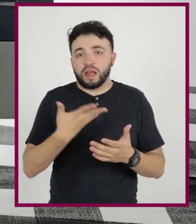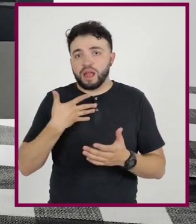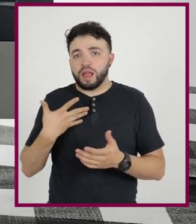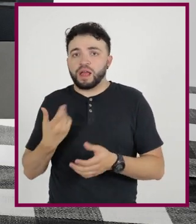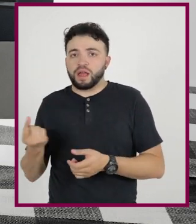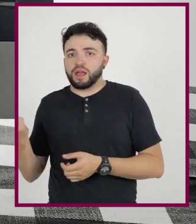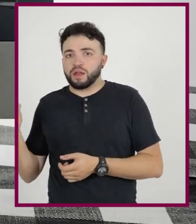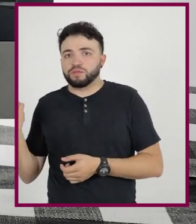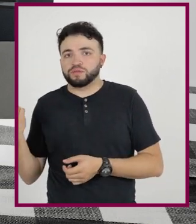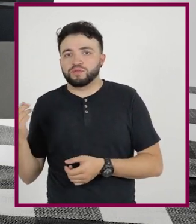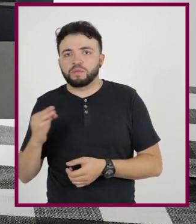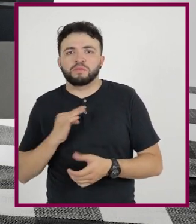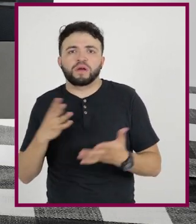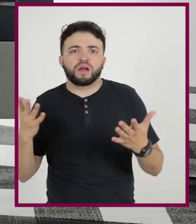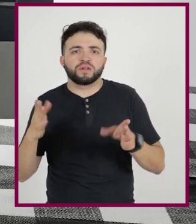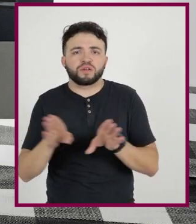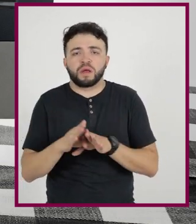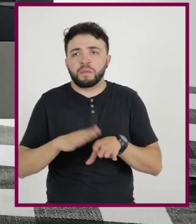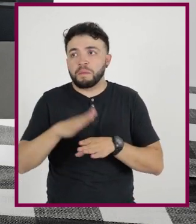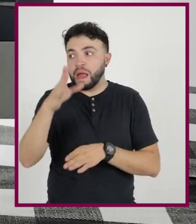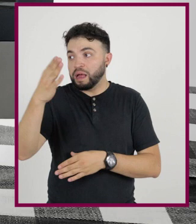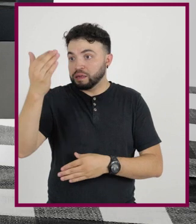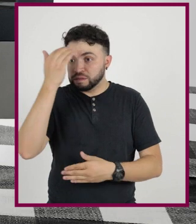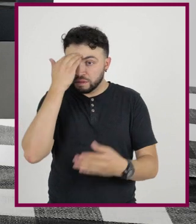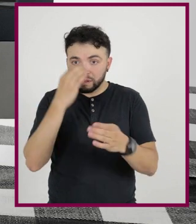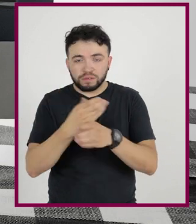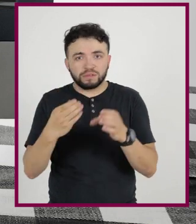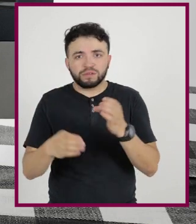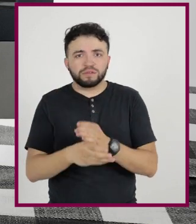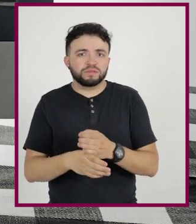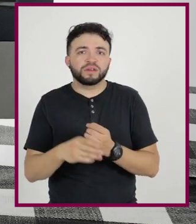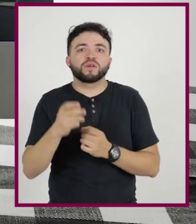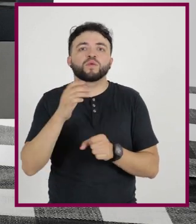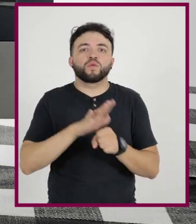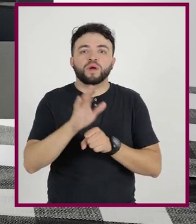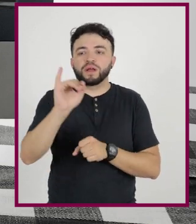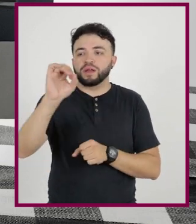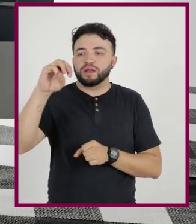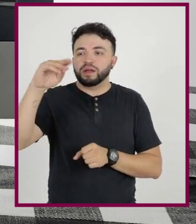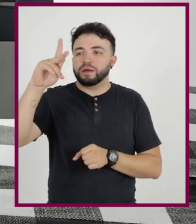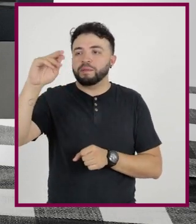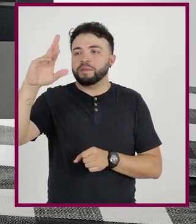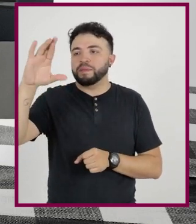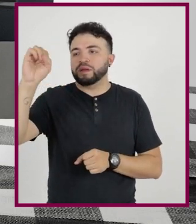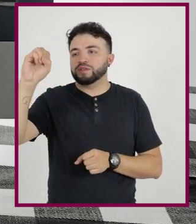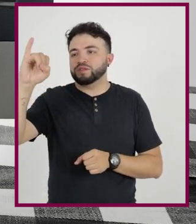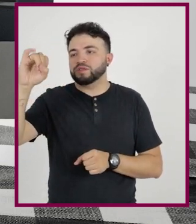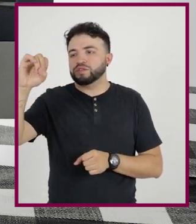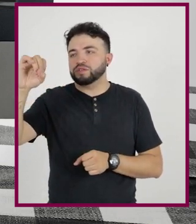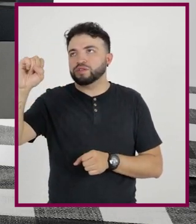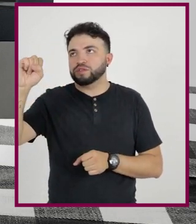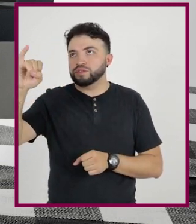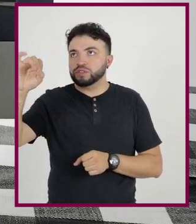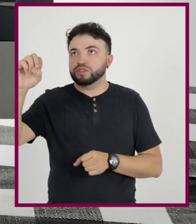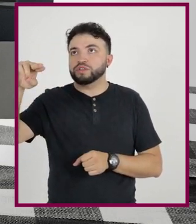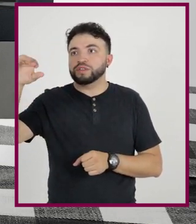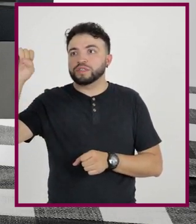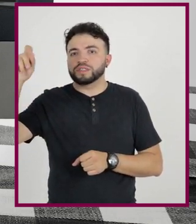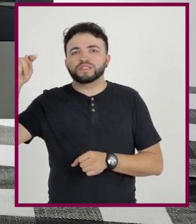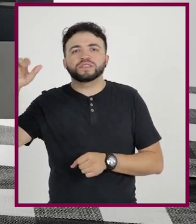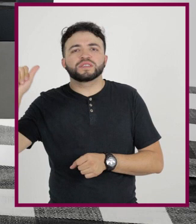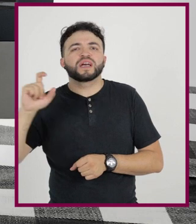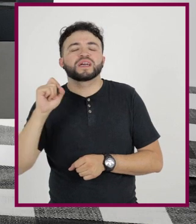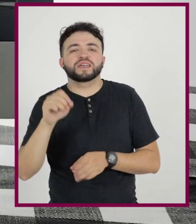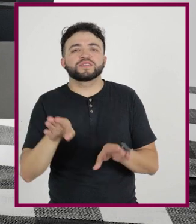hay uno que todos podemos hacer incluso sin tantos conocimientos, que es el impresionista. El impresionista